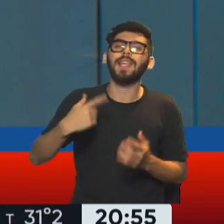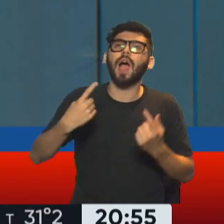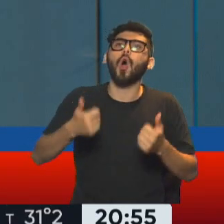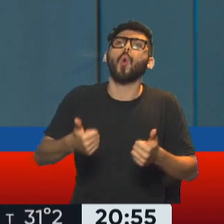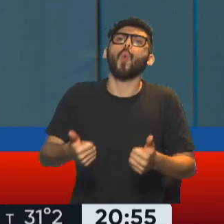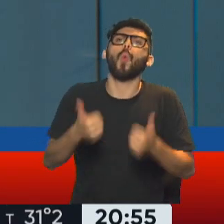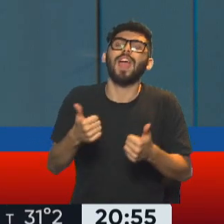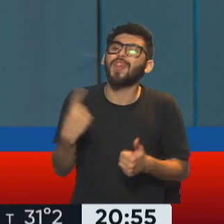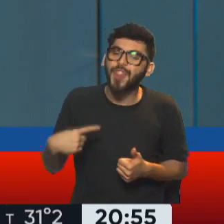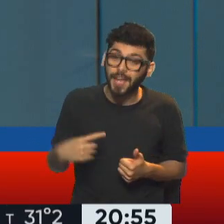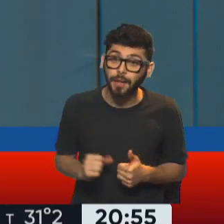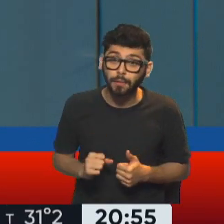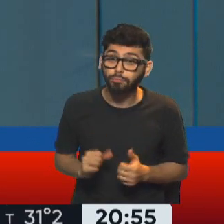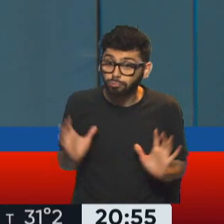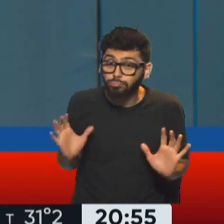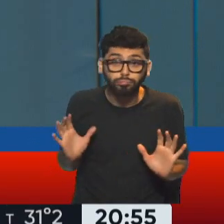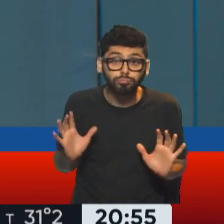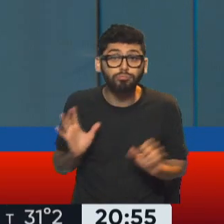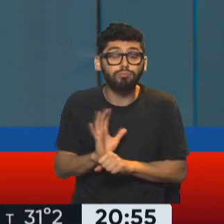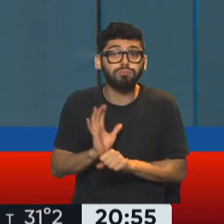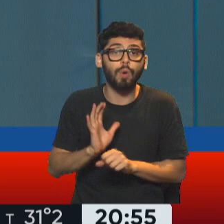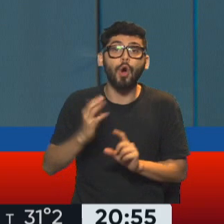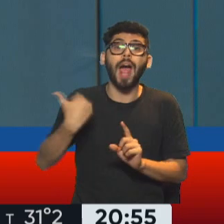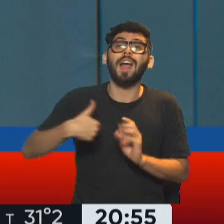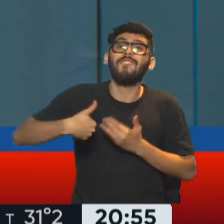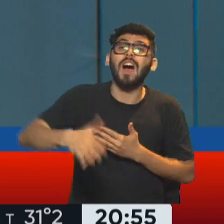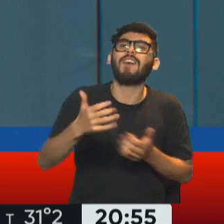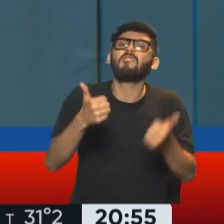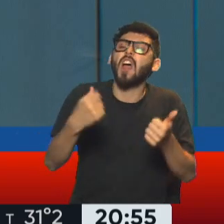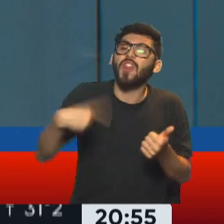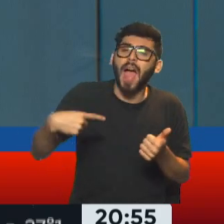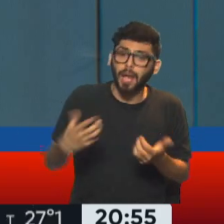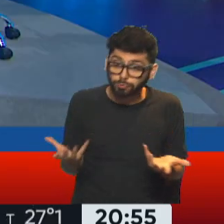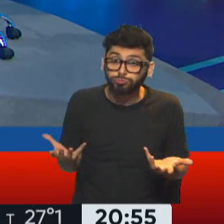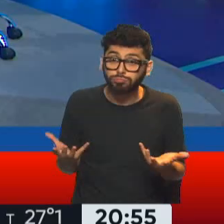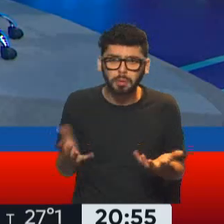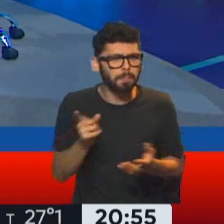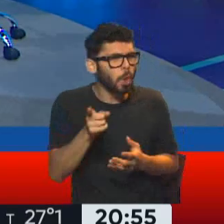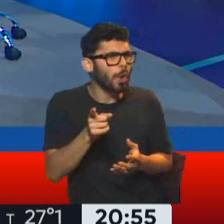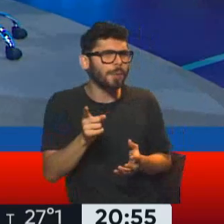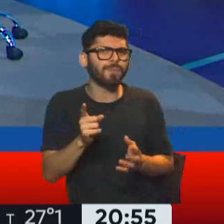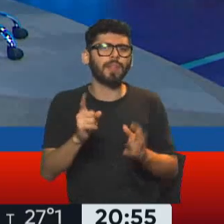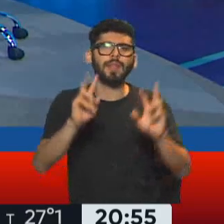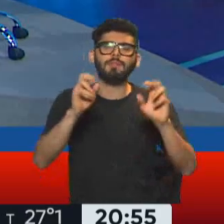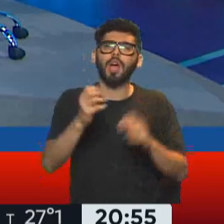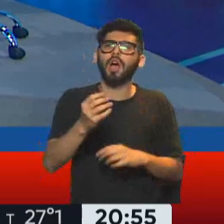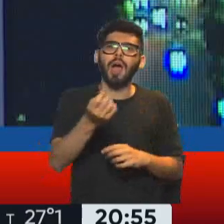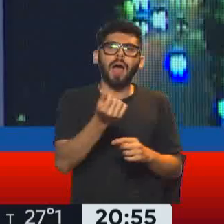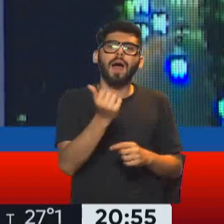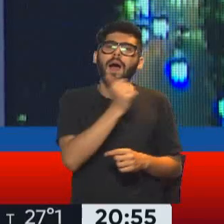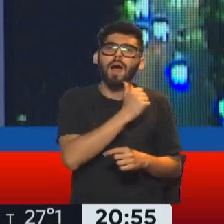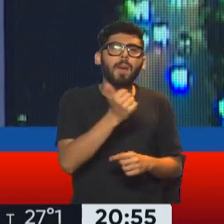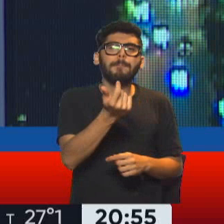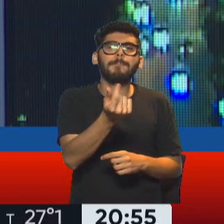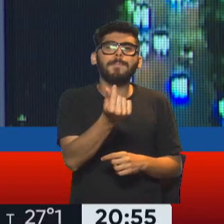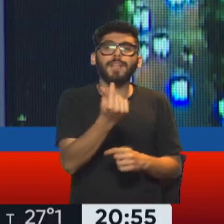Argentina y cosas buenas que se vienen en la Argentina. Pero esto es una cosa buena. Poder hablar del precio de los medicamentos es una cosa